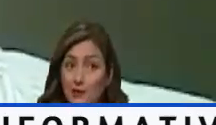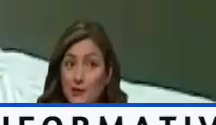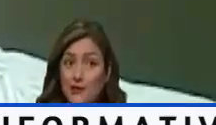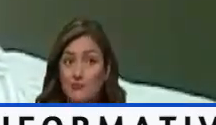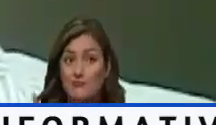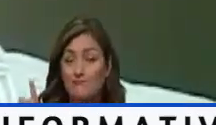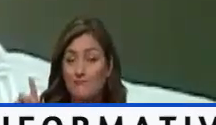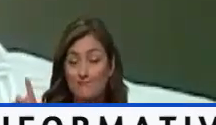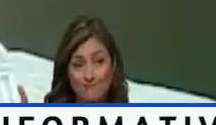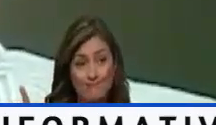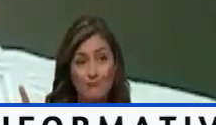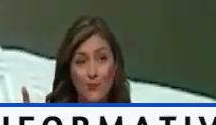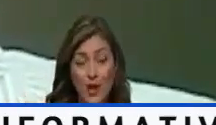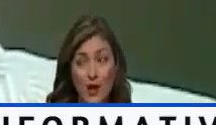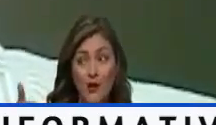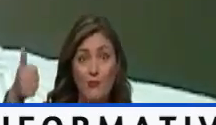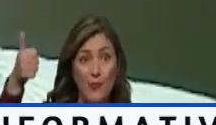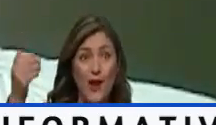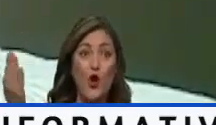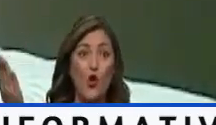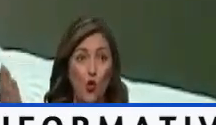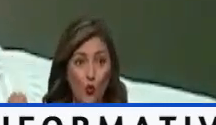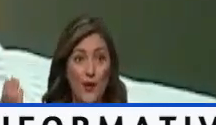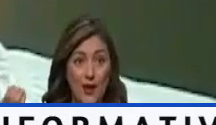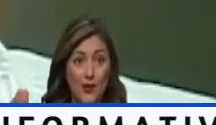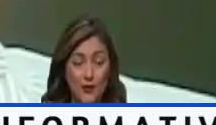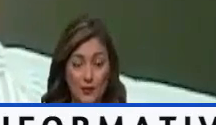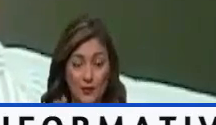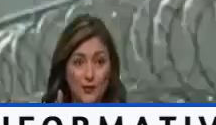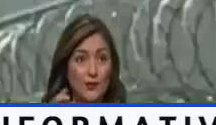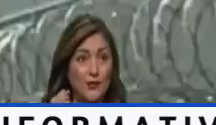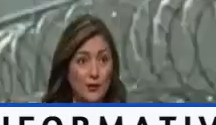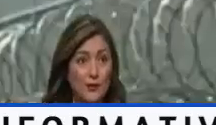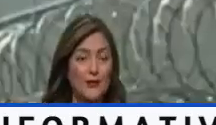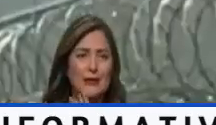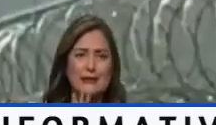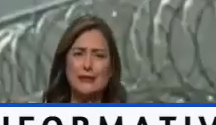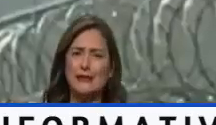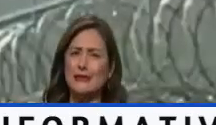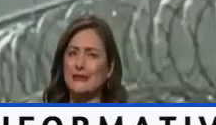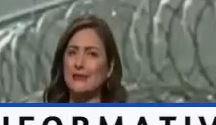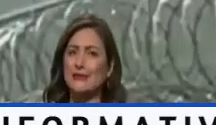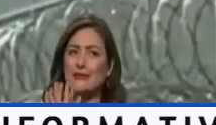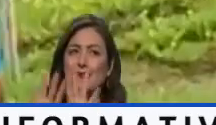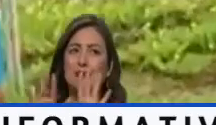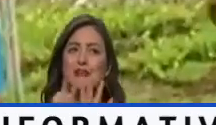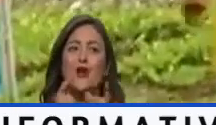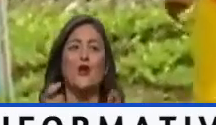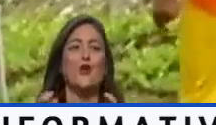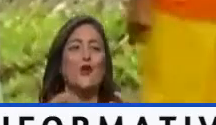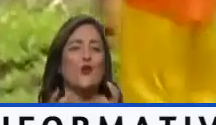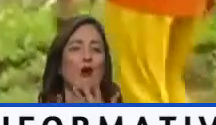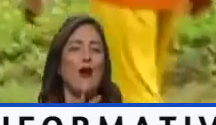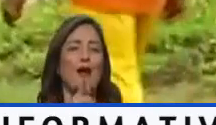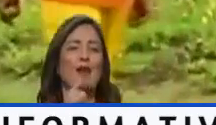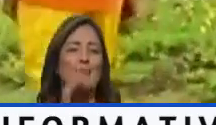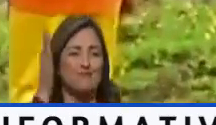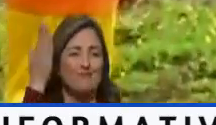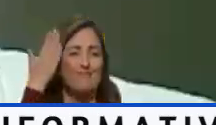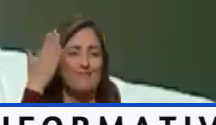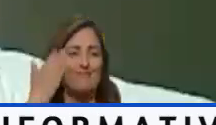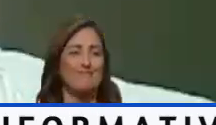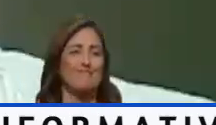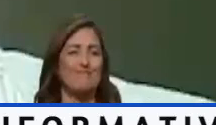Para Livio Espinosa, almirante en servicio pasivo y especialista en seguridad, es una clara muestra de quién controla los centros